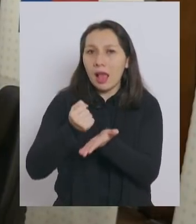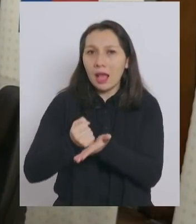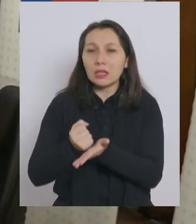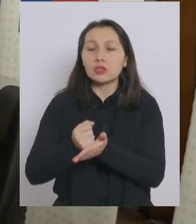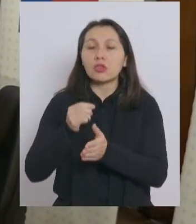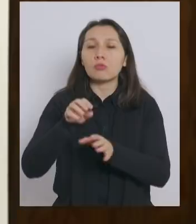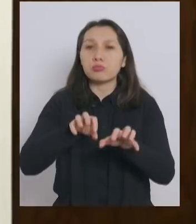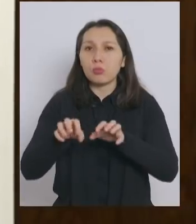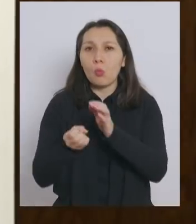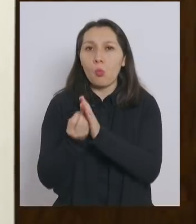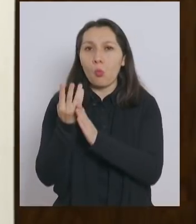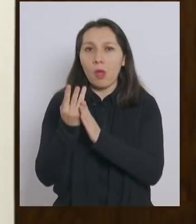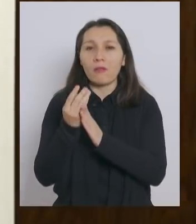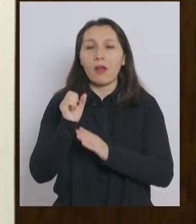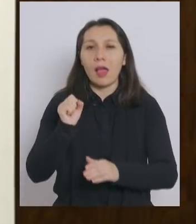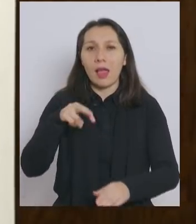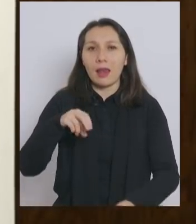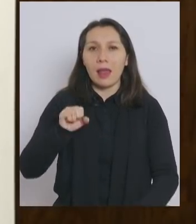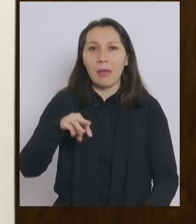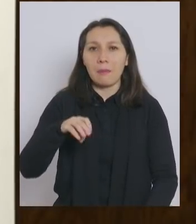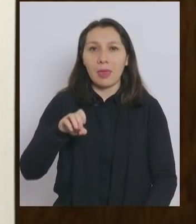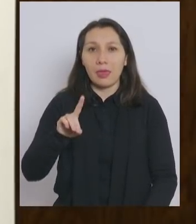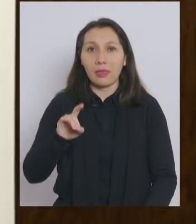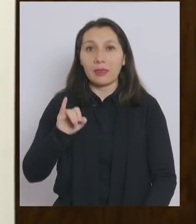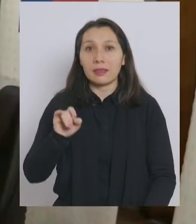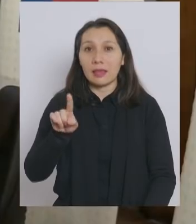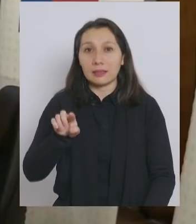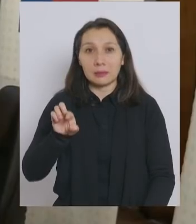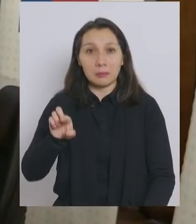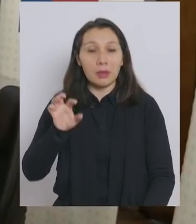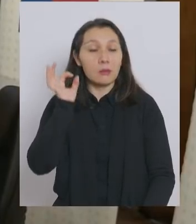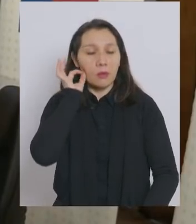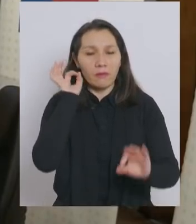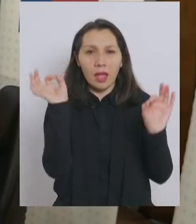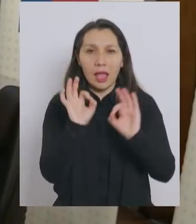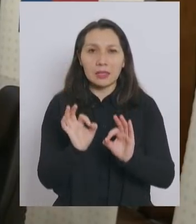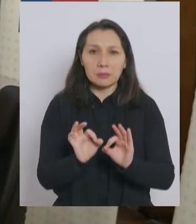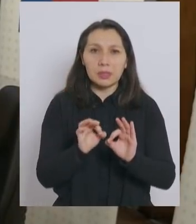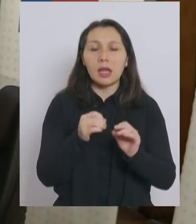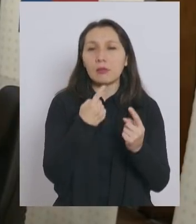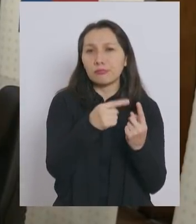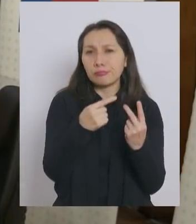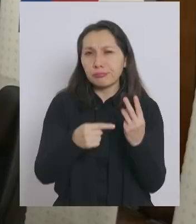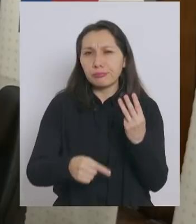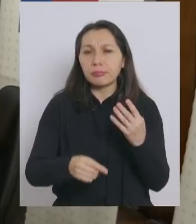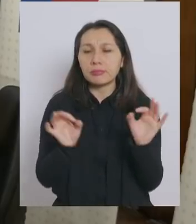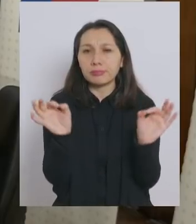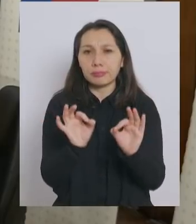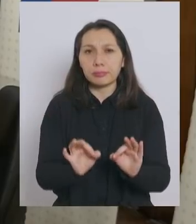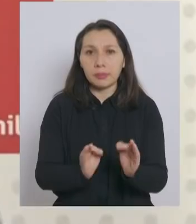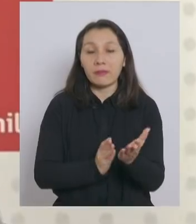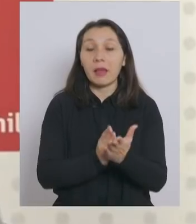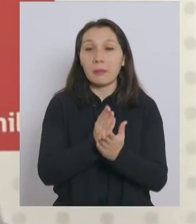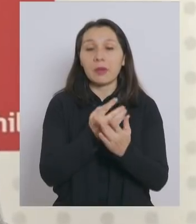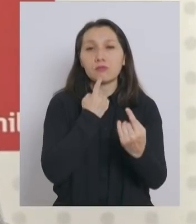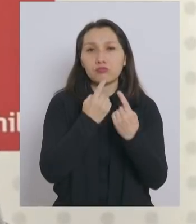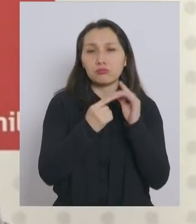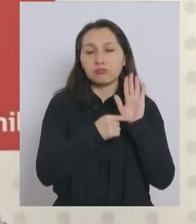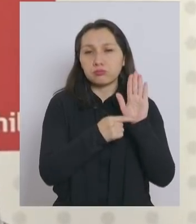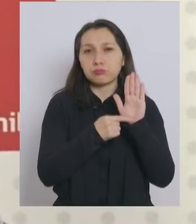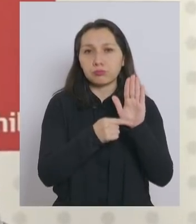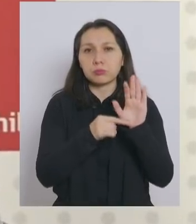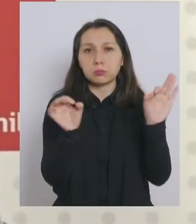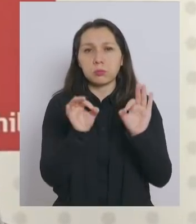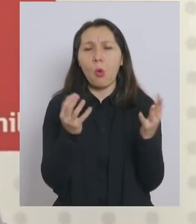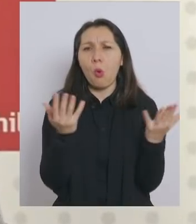Biológicos, ANAMED ISP, quien indicará la ronda de presentaciones con los detalles, la ronda de presentaciones con los